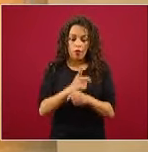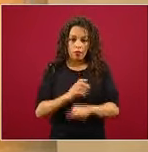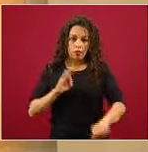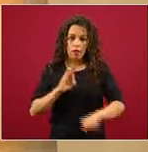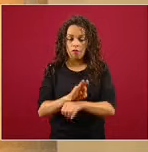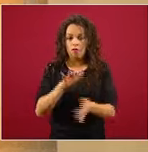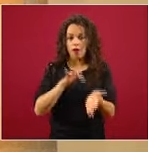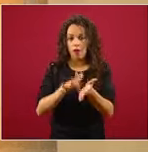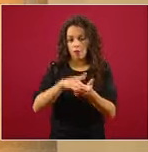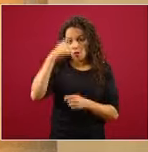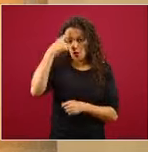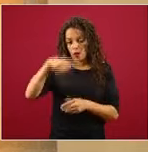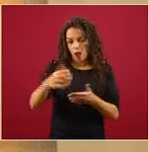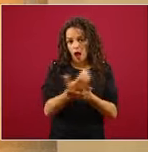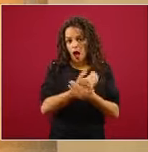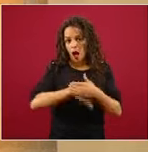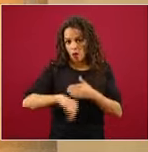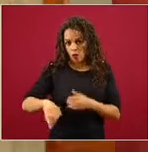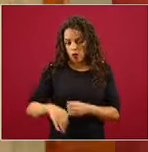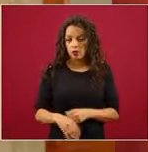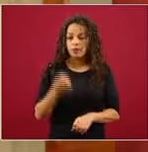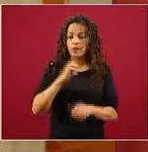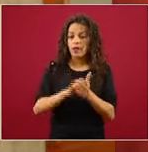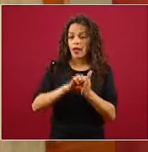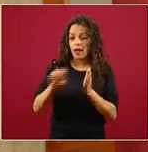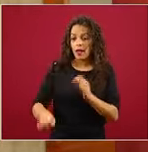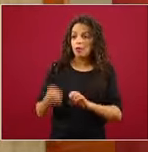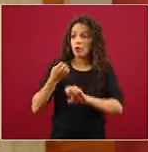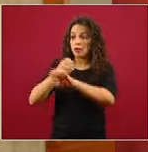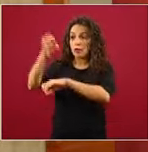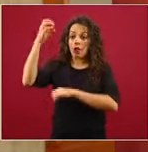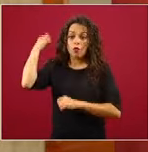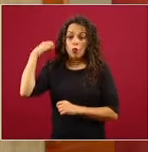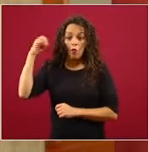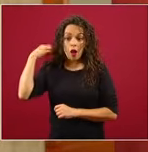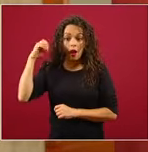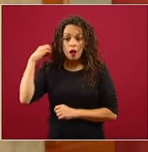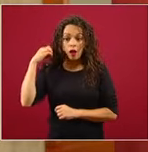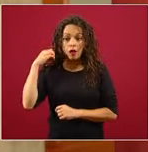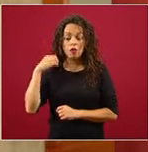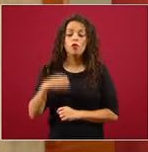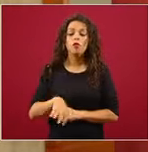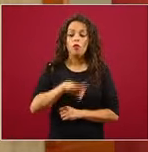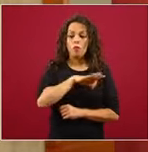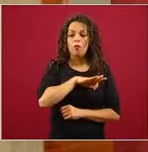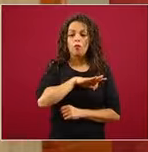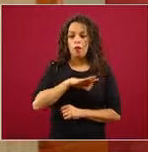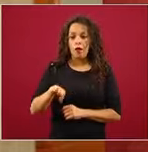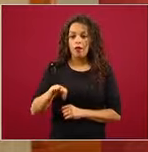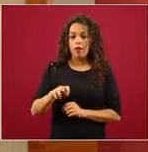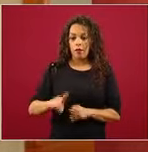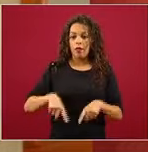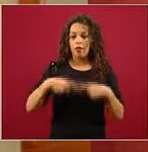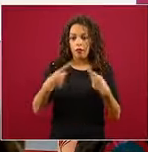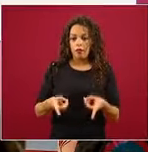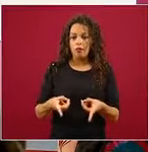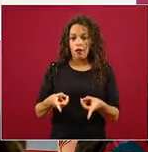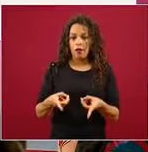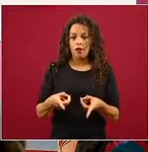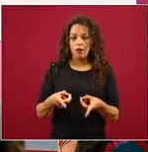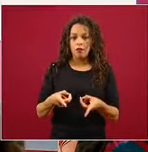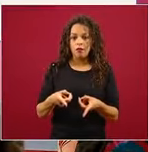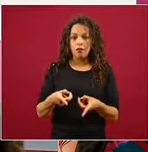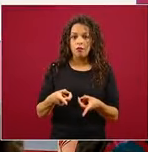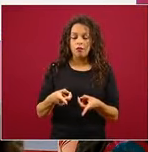en el estado de Oaxaca se puede acceder a una interrupción del embarazo de forma